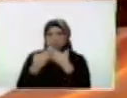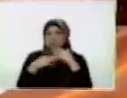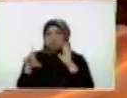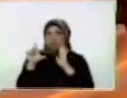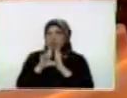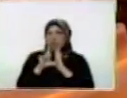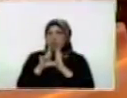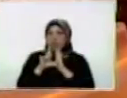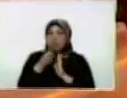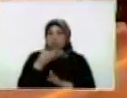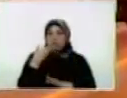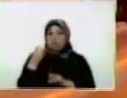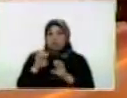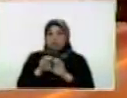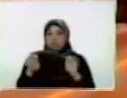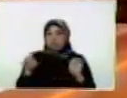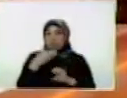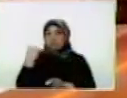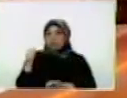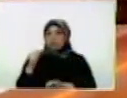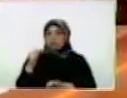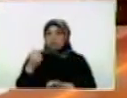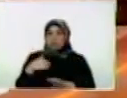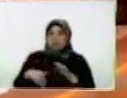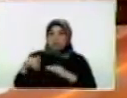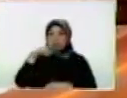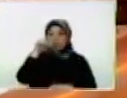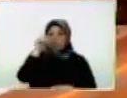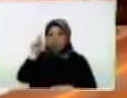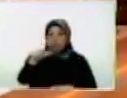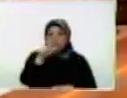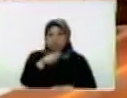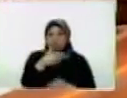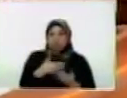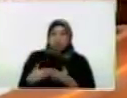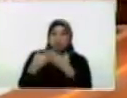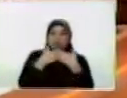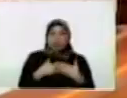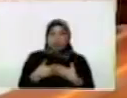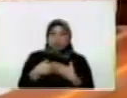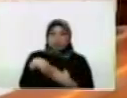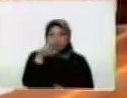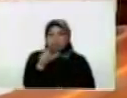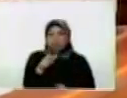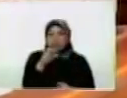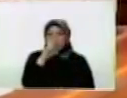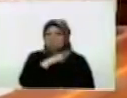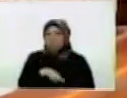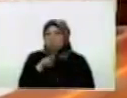para tener una educación de primer nivel. Podemos decir orgullosamente,